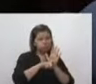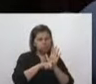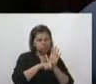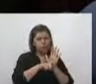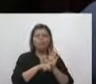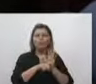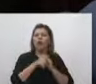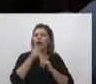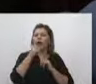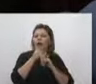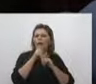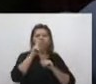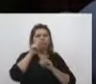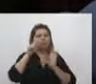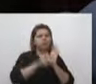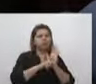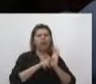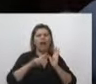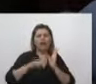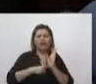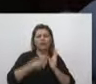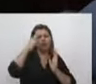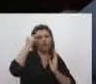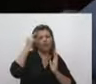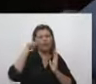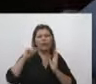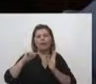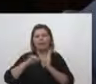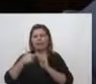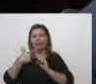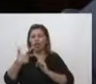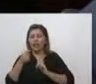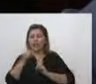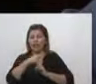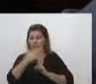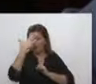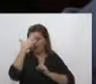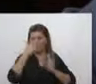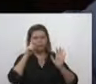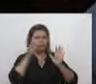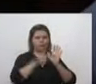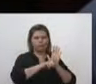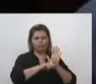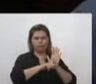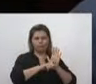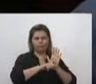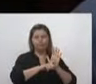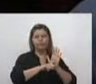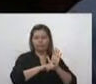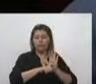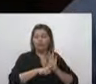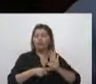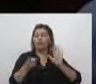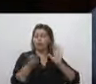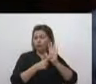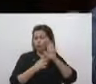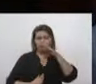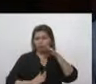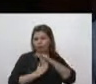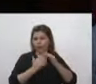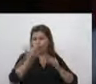definitivamente no tenía nada que ver el mensaje de Milei con... Bueno, lo que pasa es que hubo una suerte de bajada de línea. Bueno,